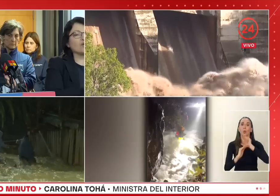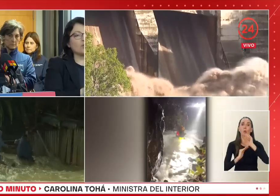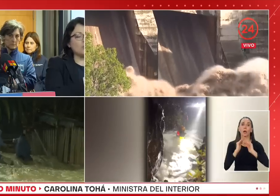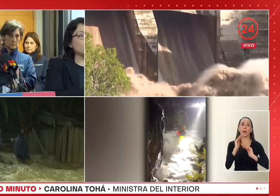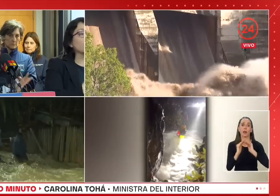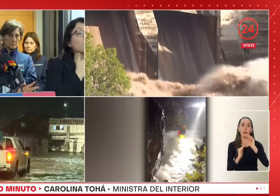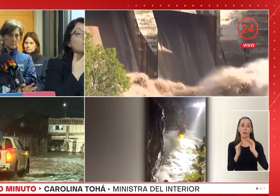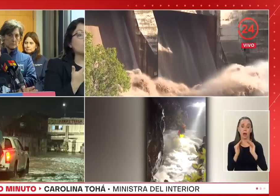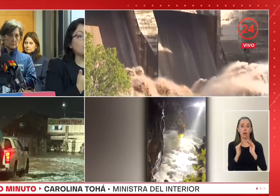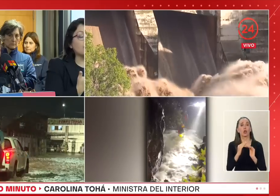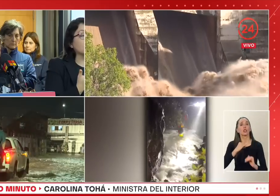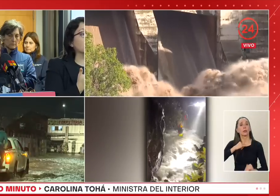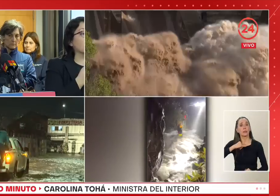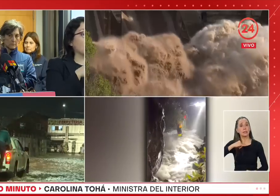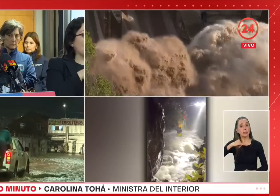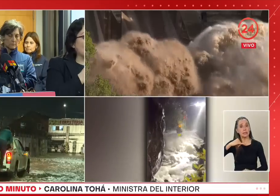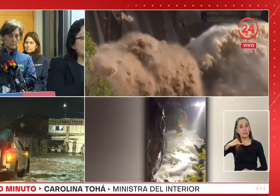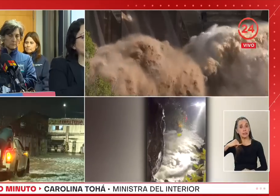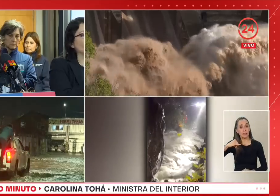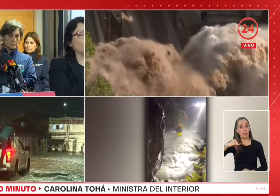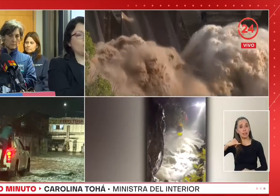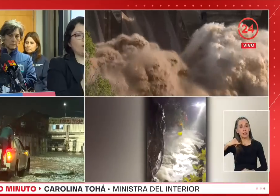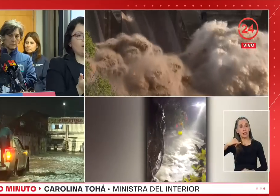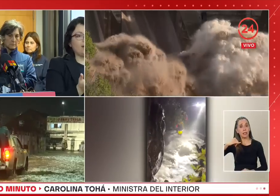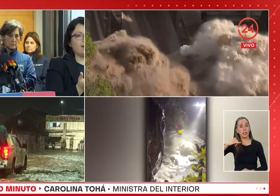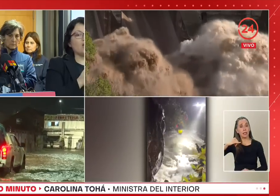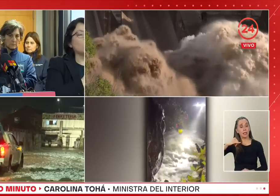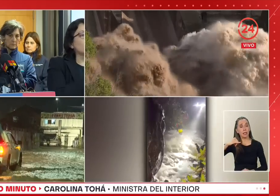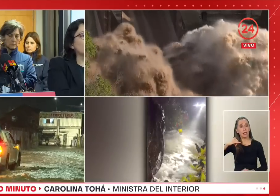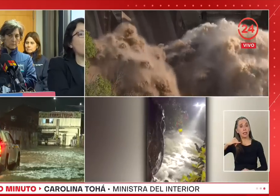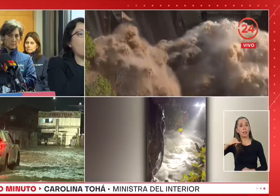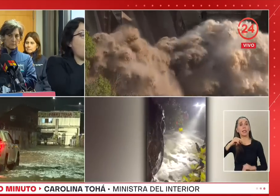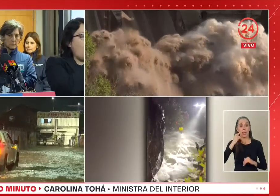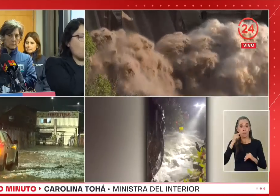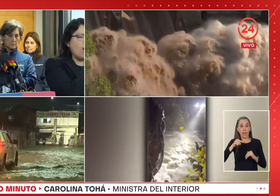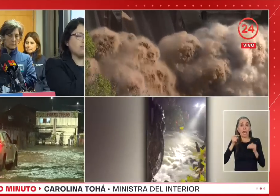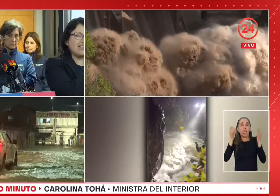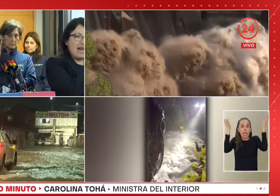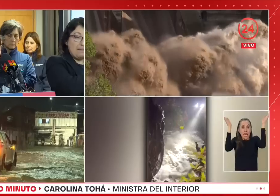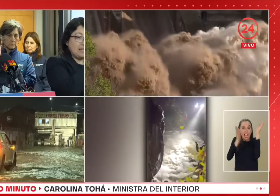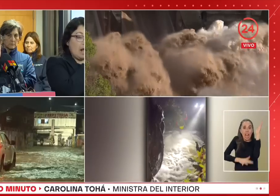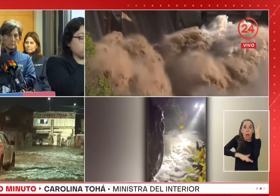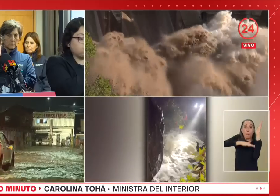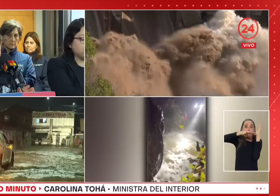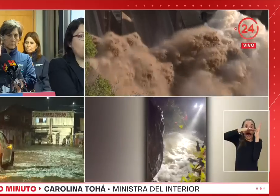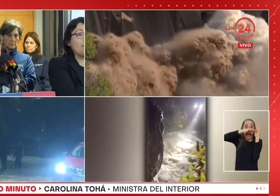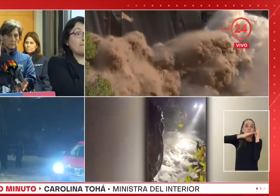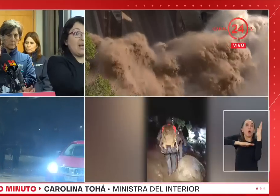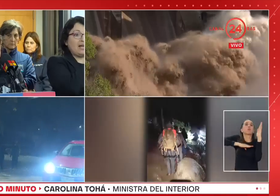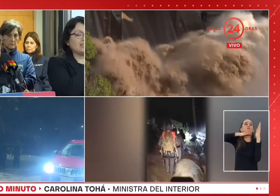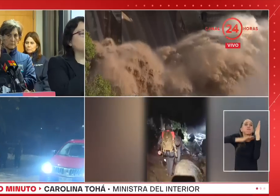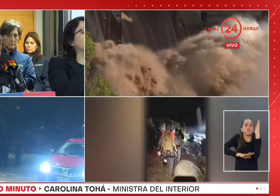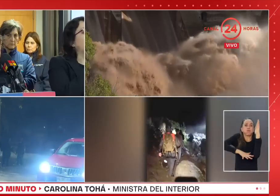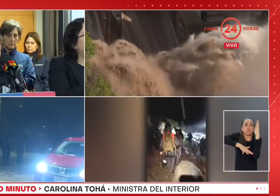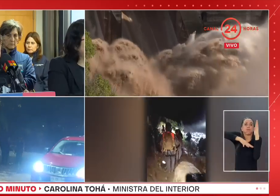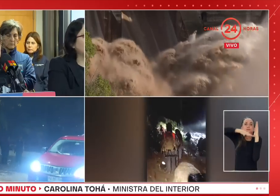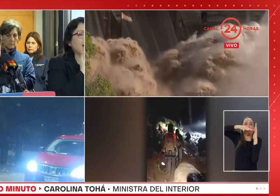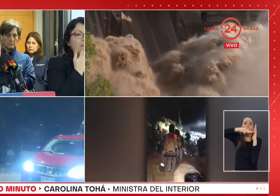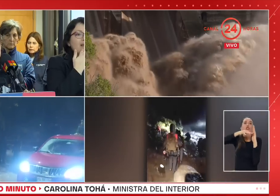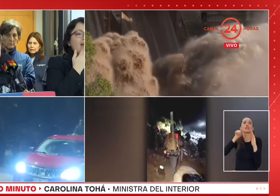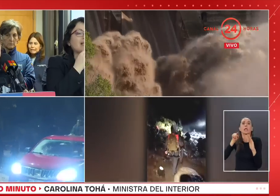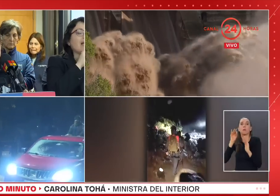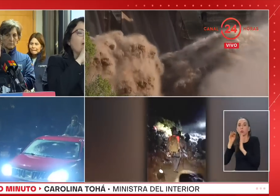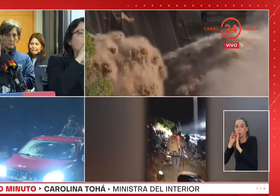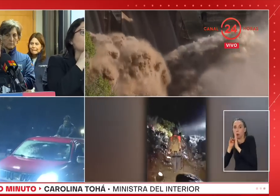las continúan la la la las descargas programadas hay agua en el contorno de la ciudad de